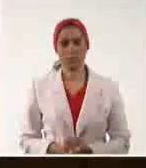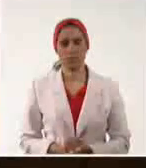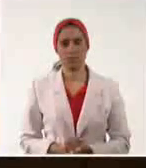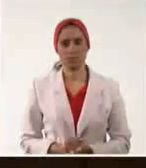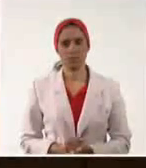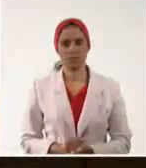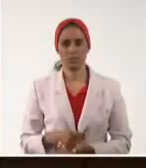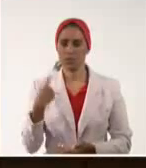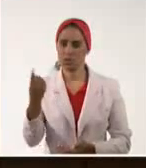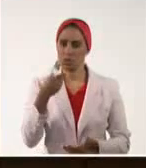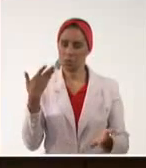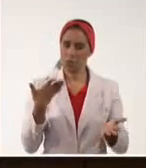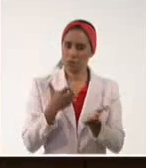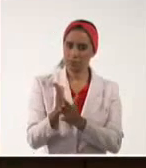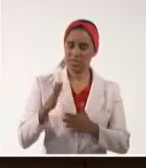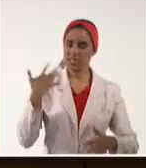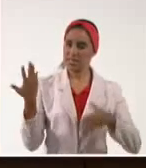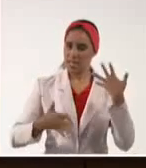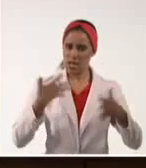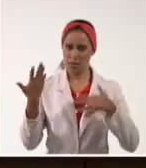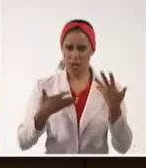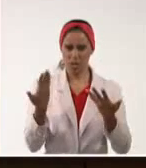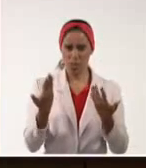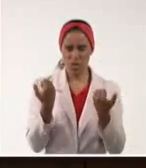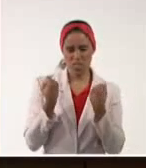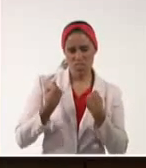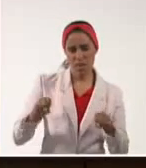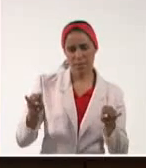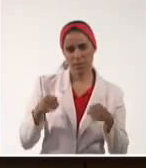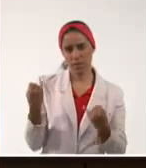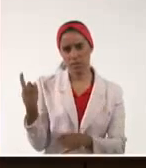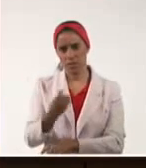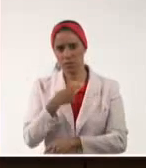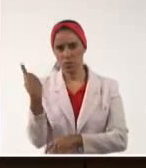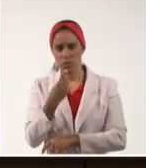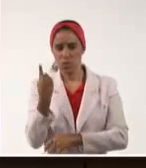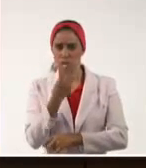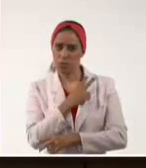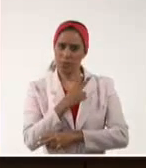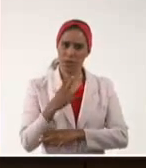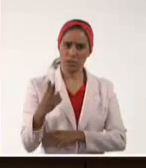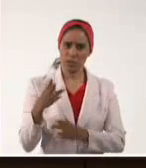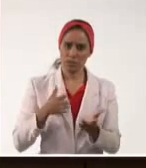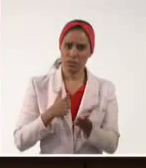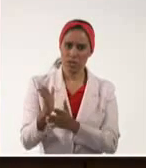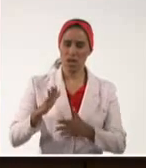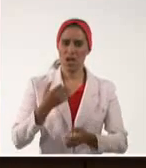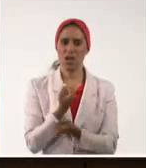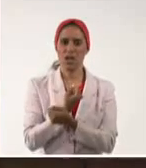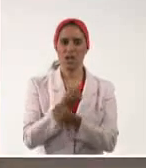Vamos a celebrar nuestra independencia, nuestra soberanía y nuestra libertad.